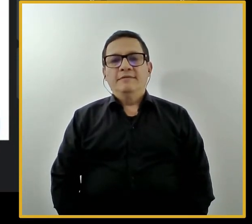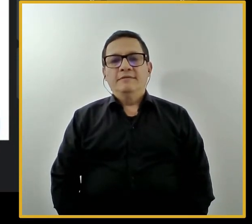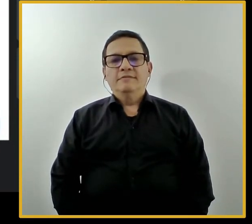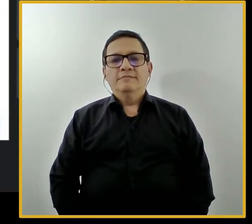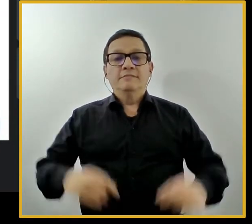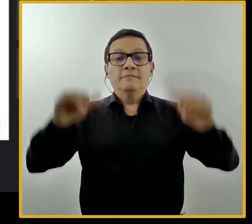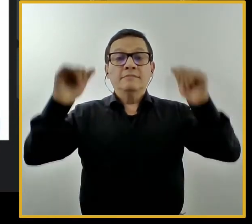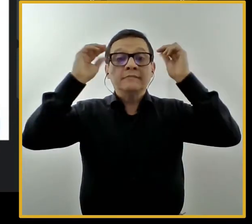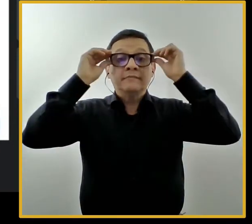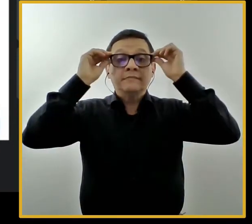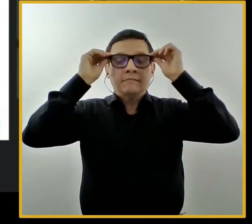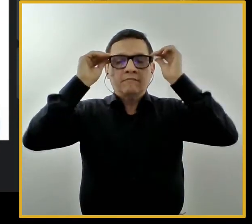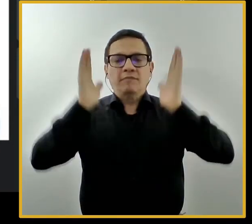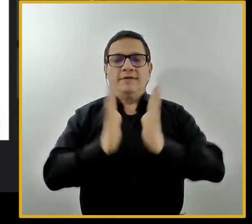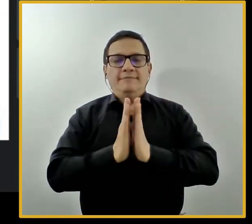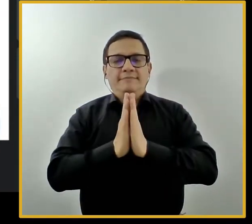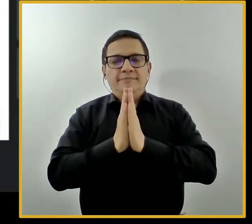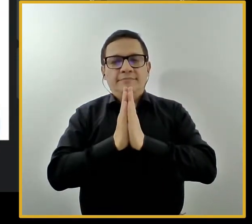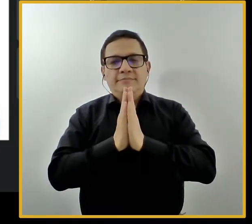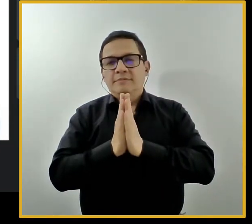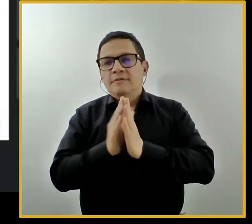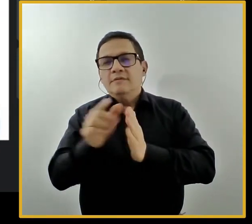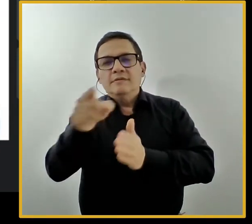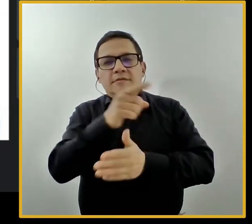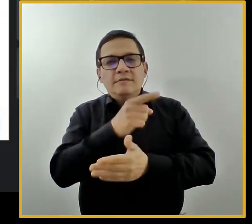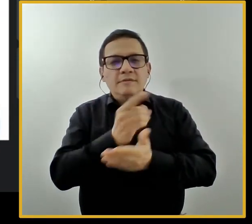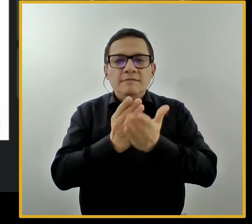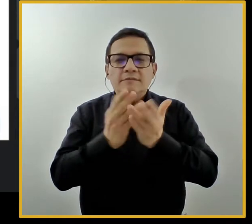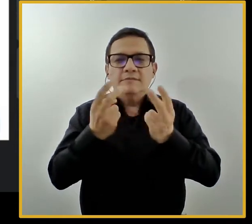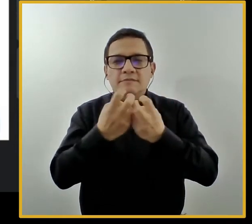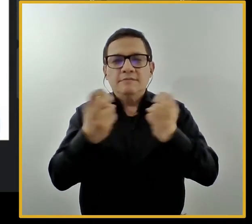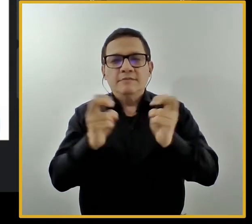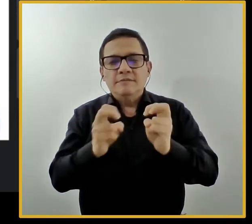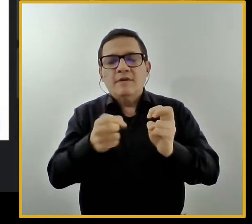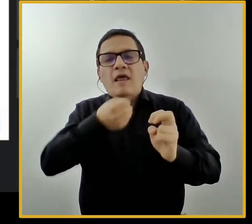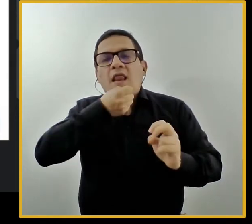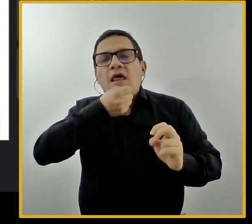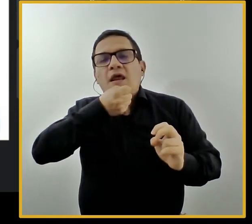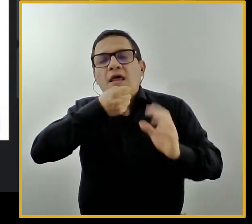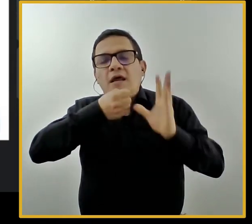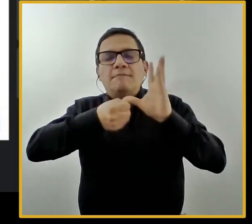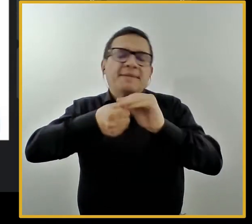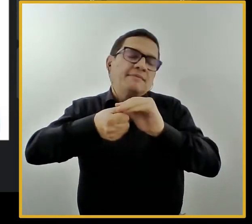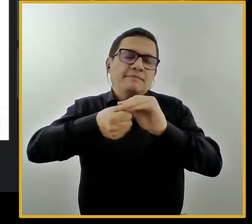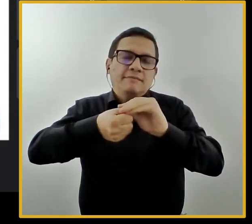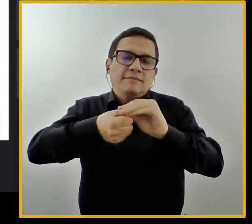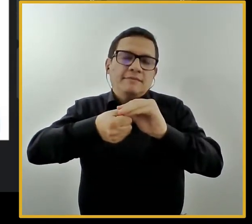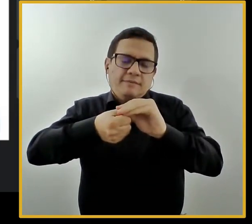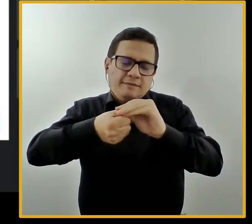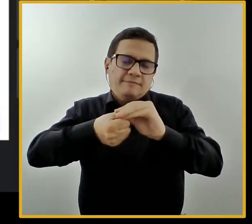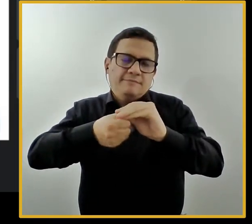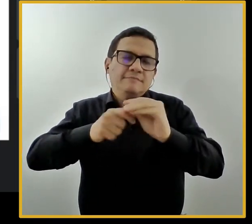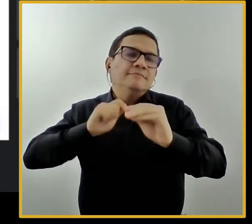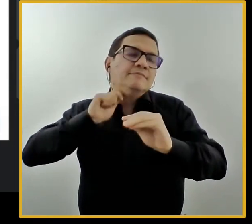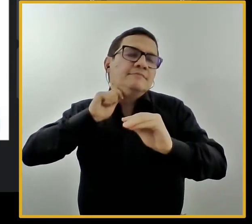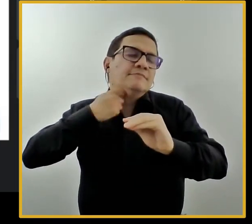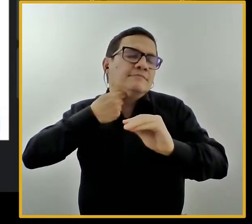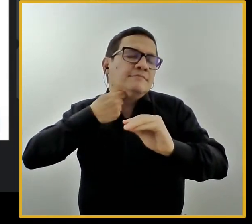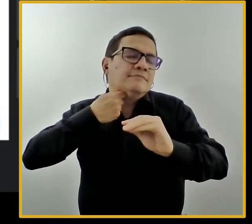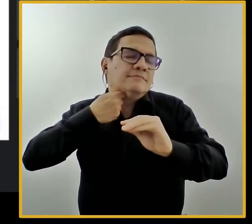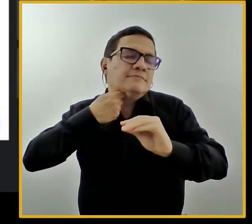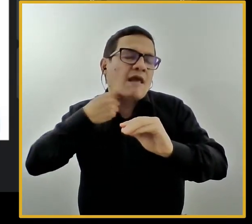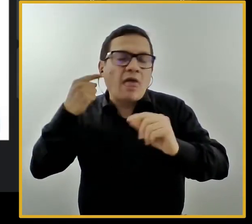Agradecemos a todos los compañeros que están en sala, que podamos silenciar los micrófonos para no